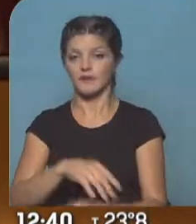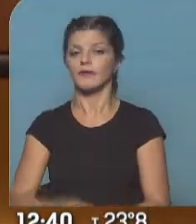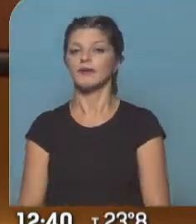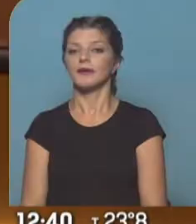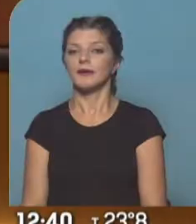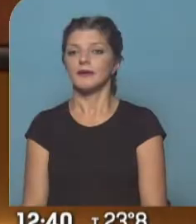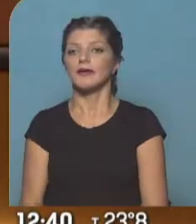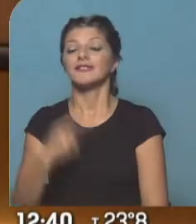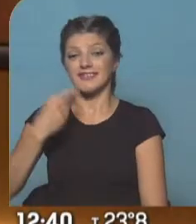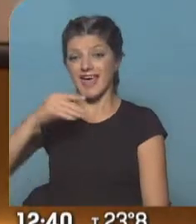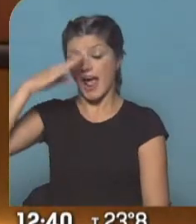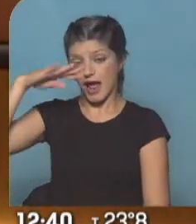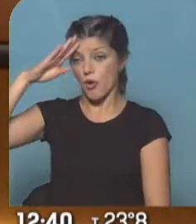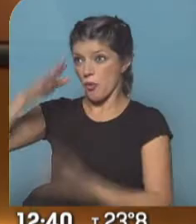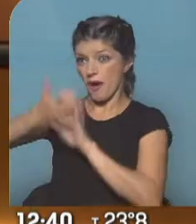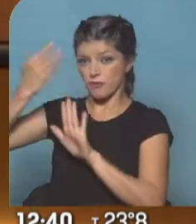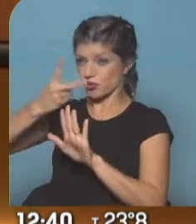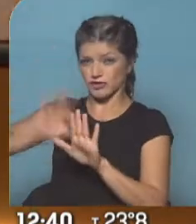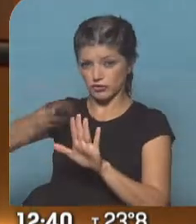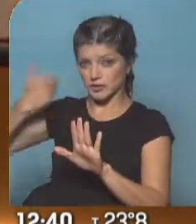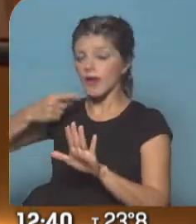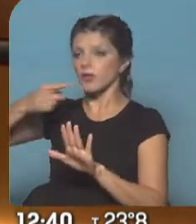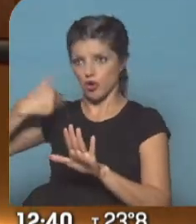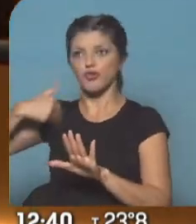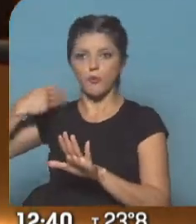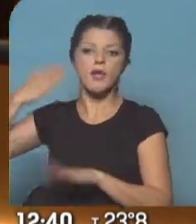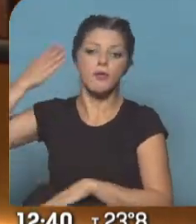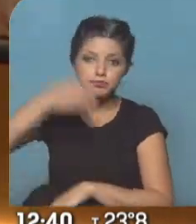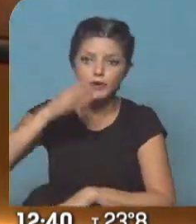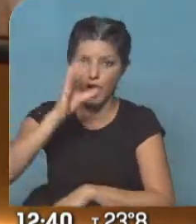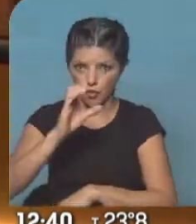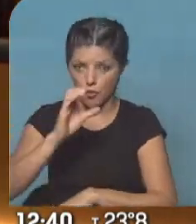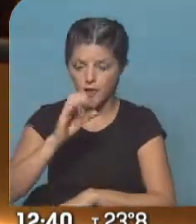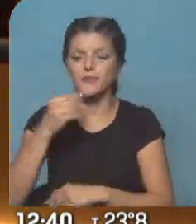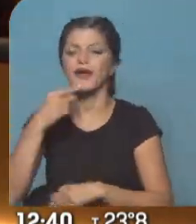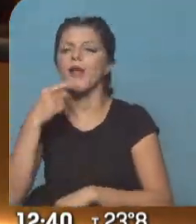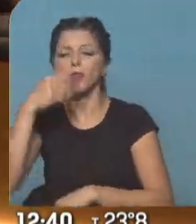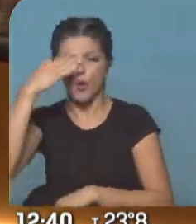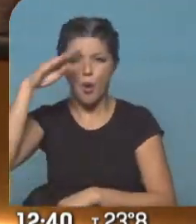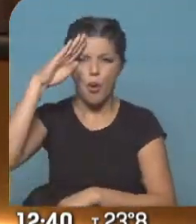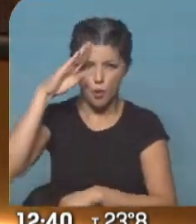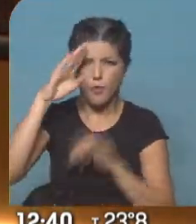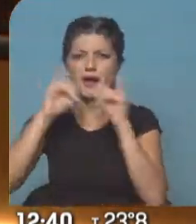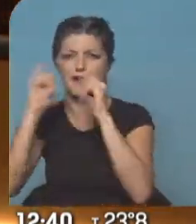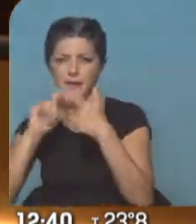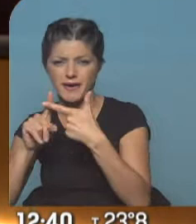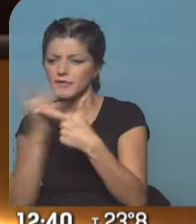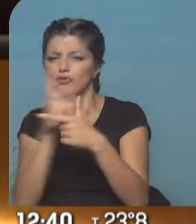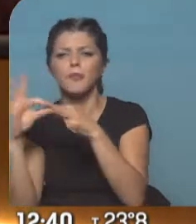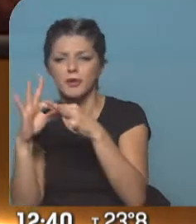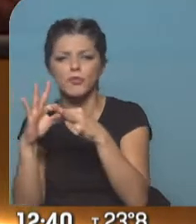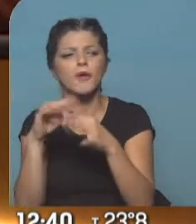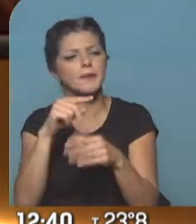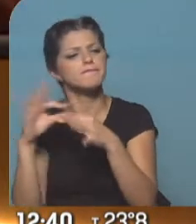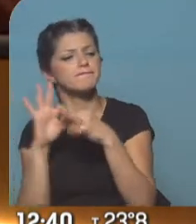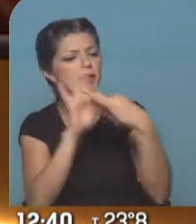un viaje para 2 años después, diciendo lo de Cuba y la paz se liga con la paz que hay que lograr en Colombia.